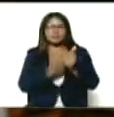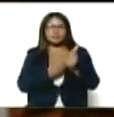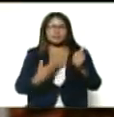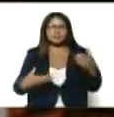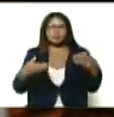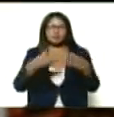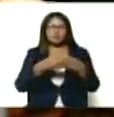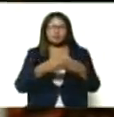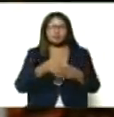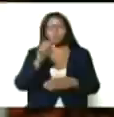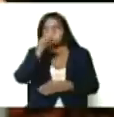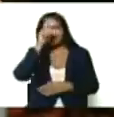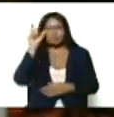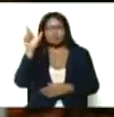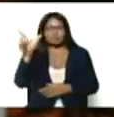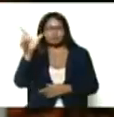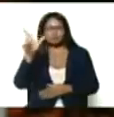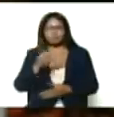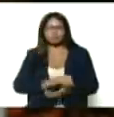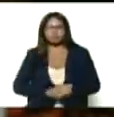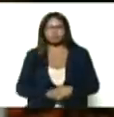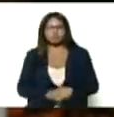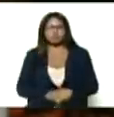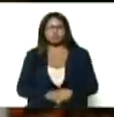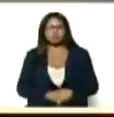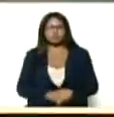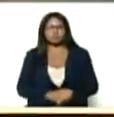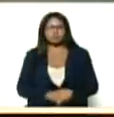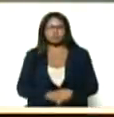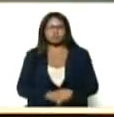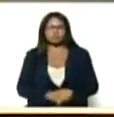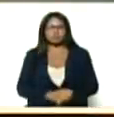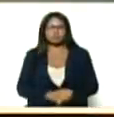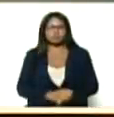Partido Socialista Unido de Venezuela.